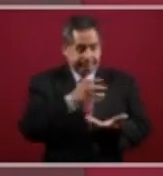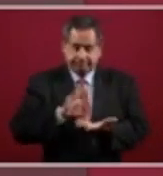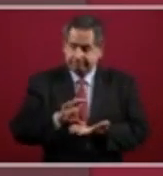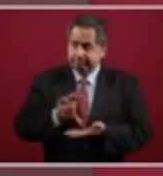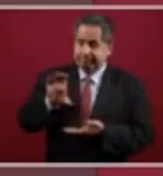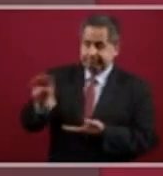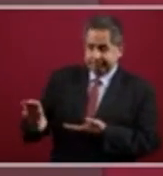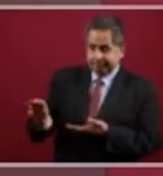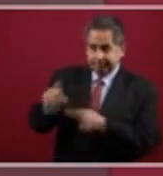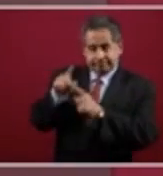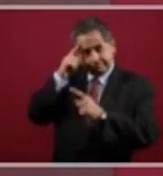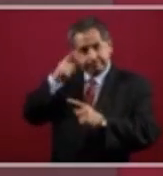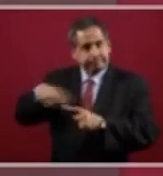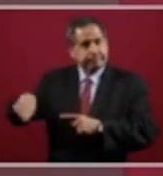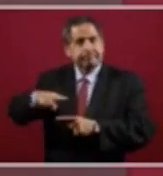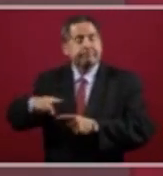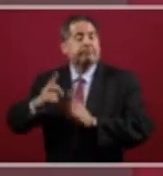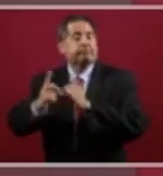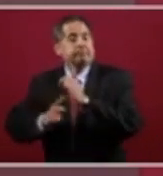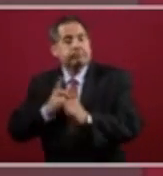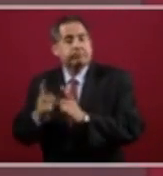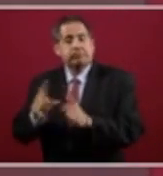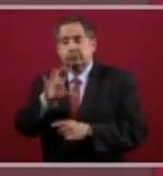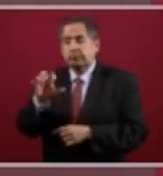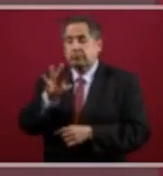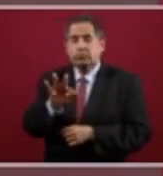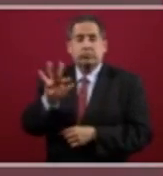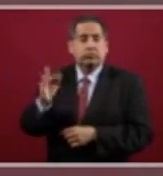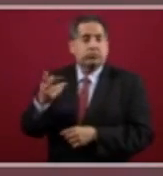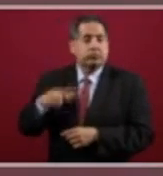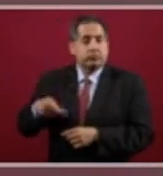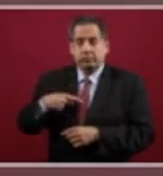544 deportistas